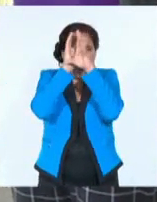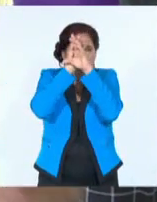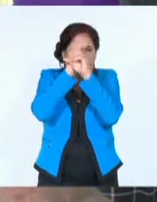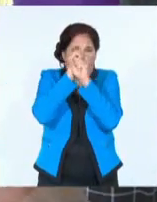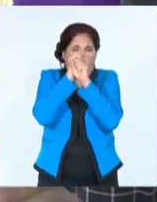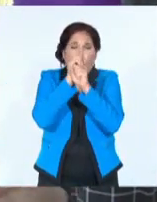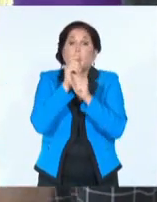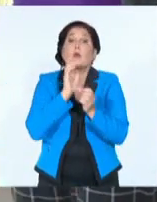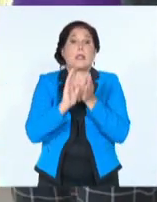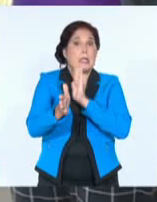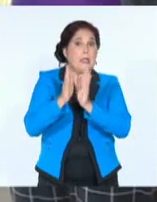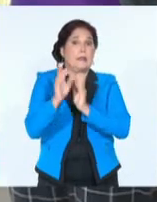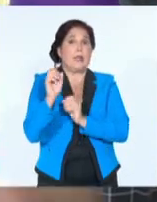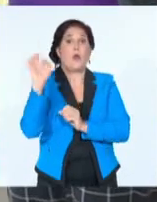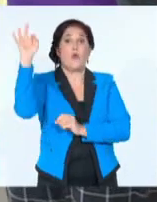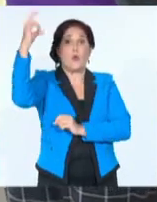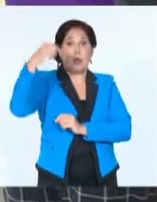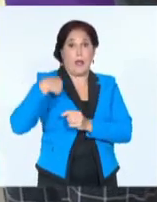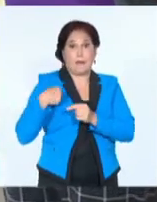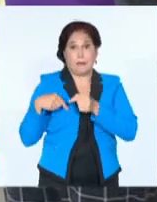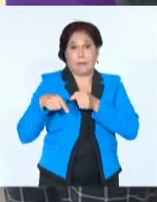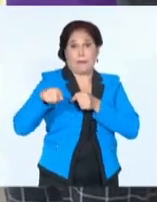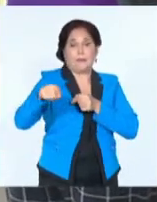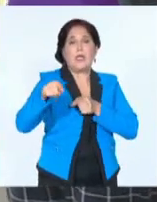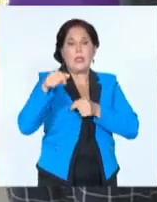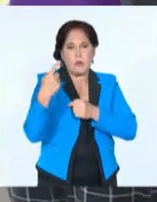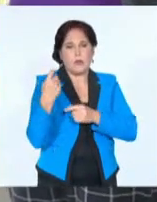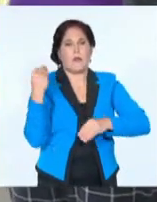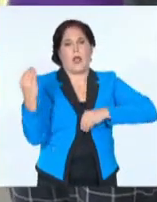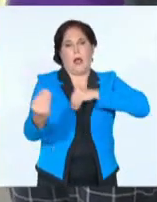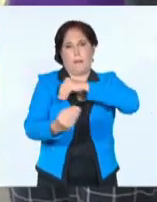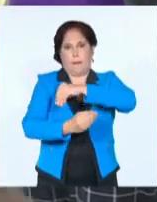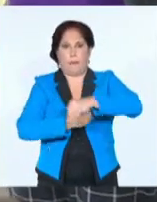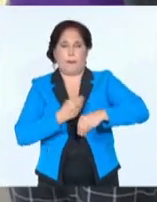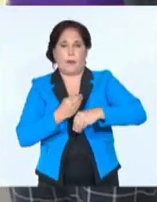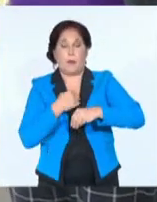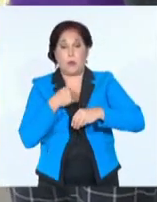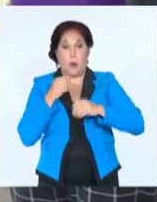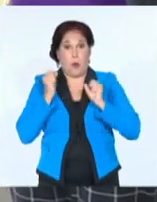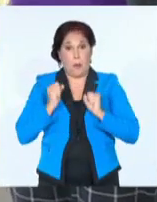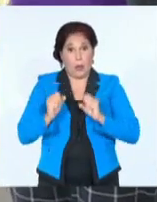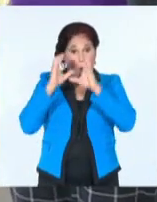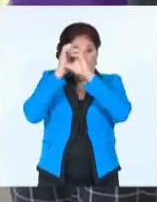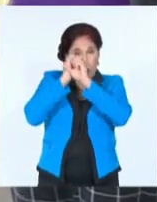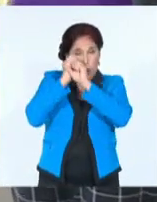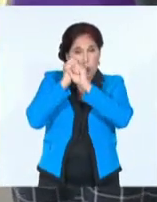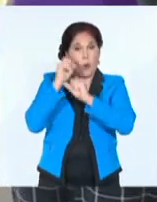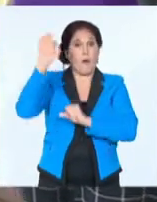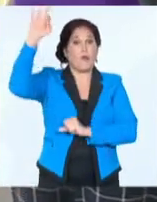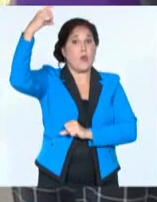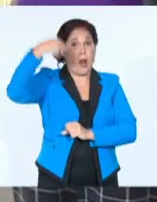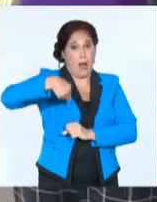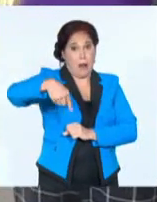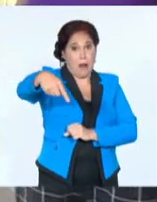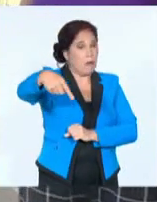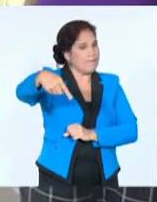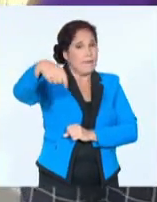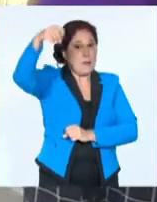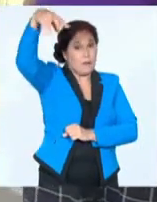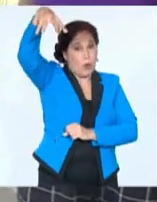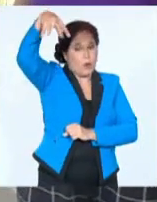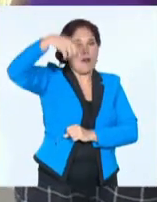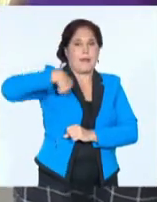necesitas llegar a otro, es decir, un cambio. Necesitas un cambio hacia la luz o no, pero sí necesitas un cambio en tu